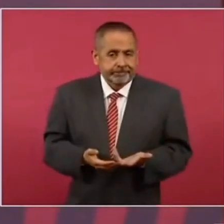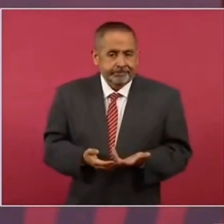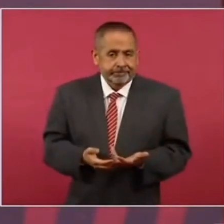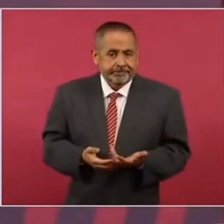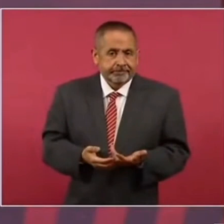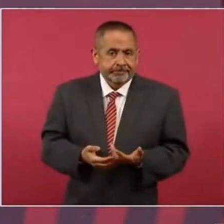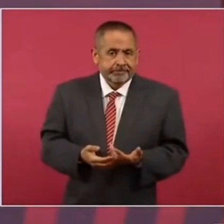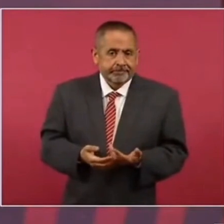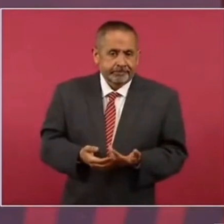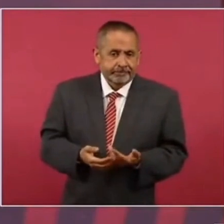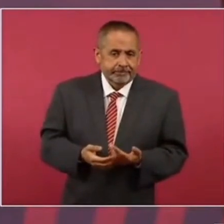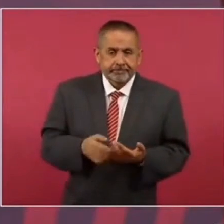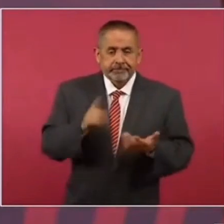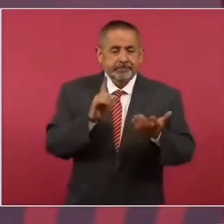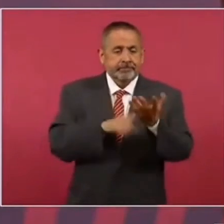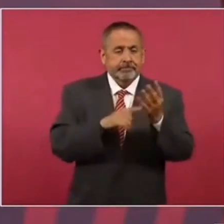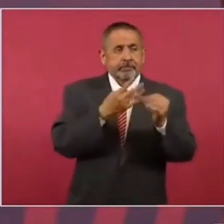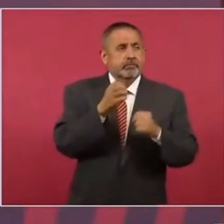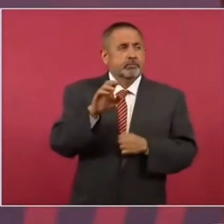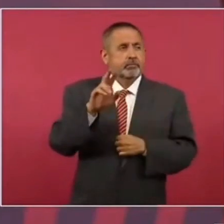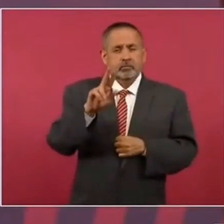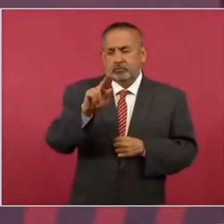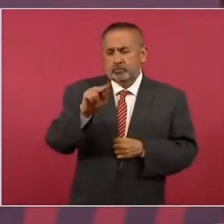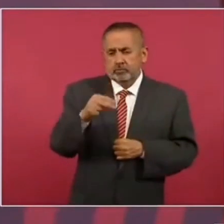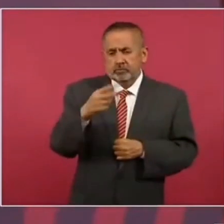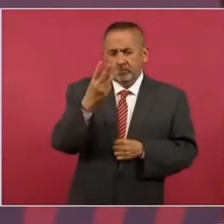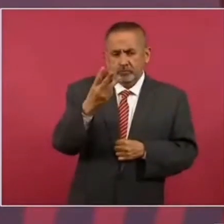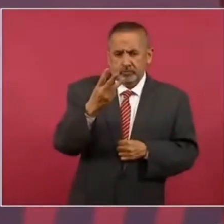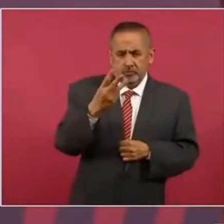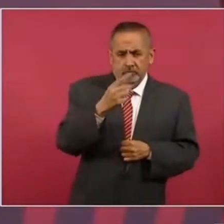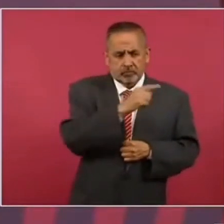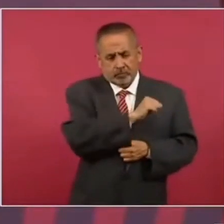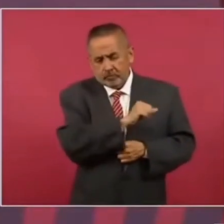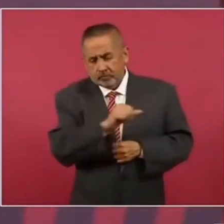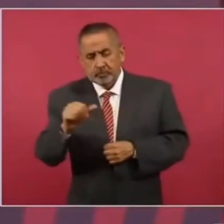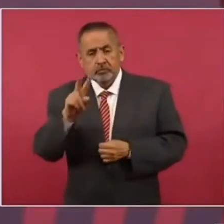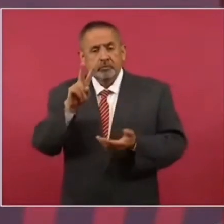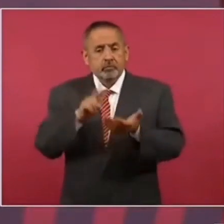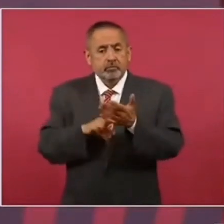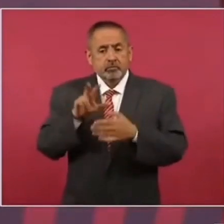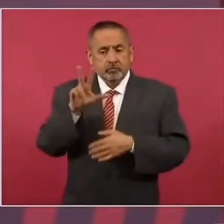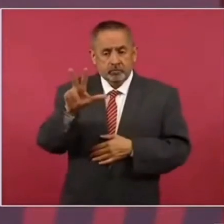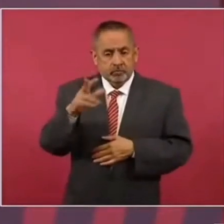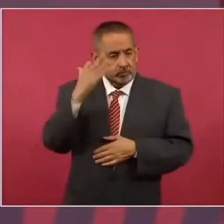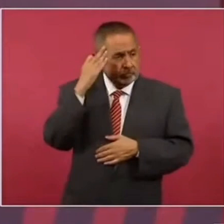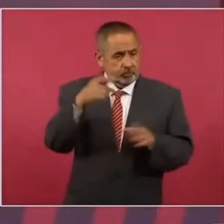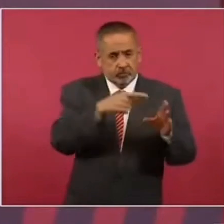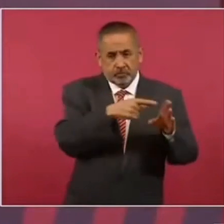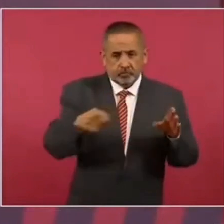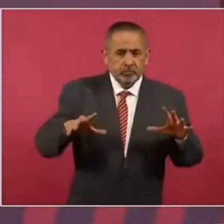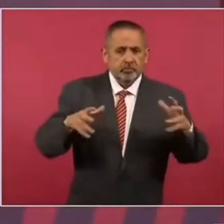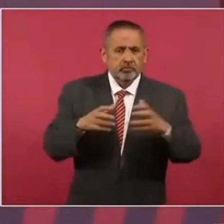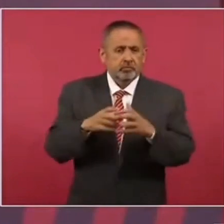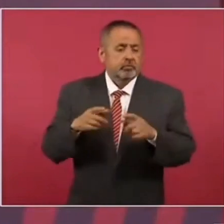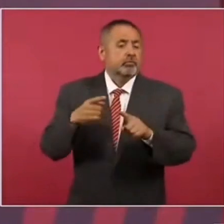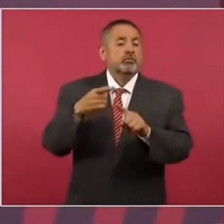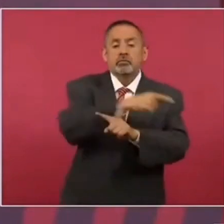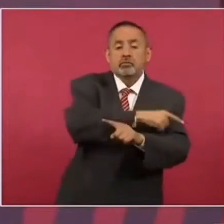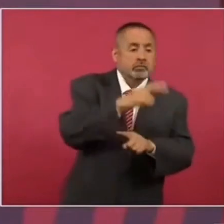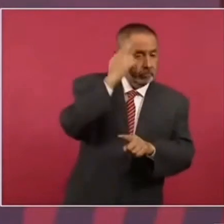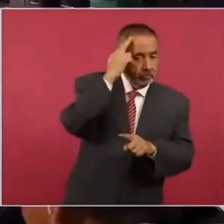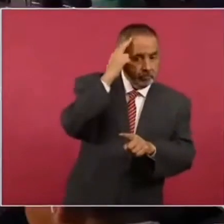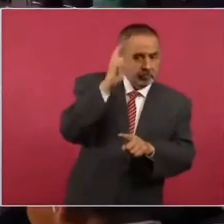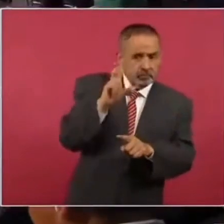No estamos hablando de 1983 hasta 2018. El porfiriato fueron